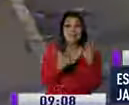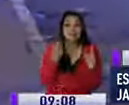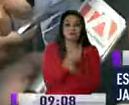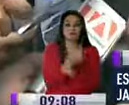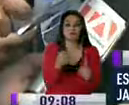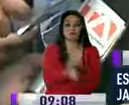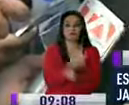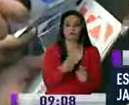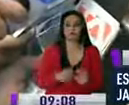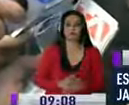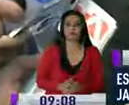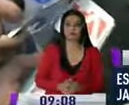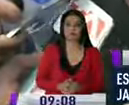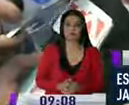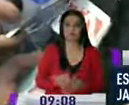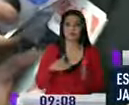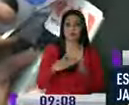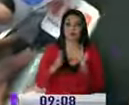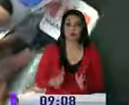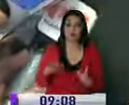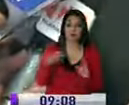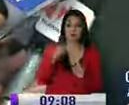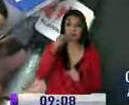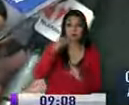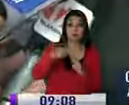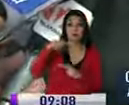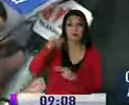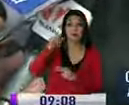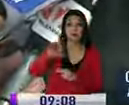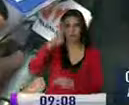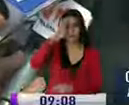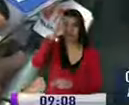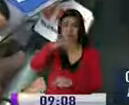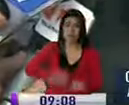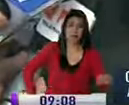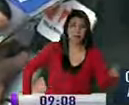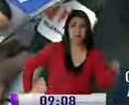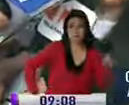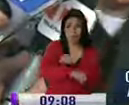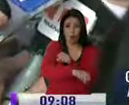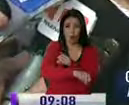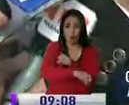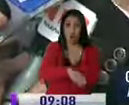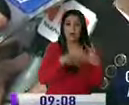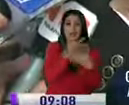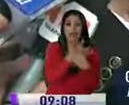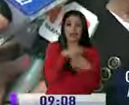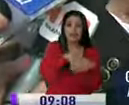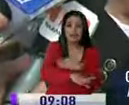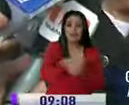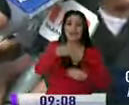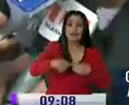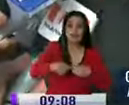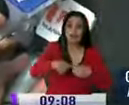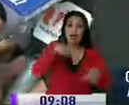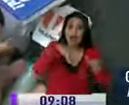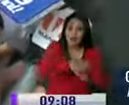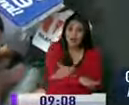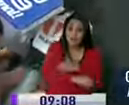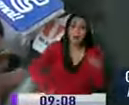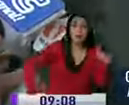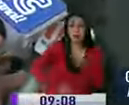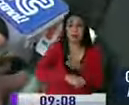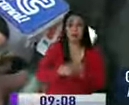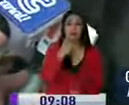tortura. Al estudiante Pablo Fuertes, de una patada, un policía en el regimiento Quito, en el interior del regimiento policial,